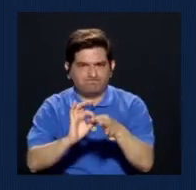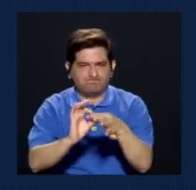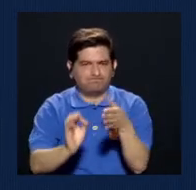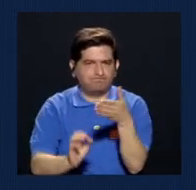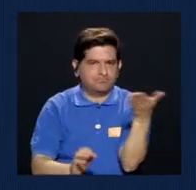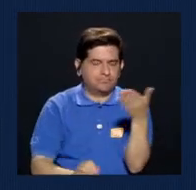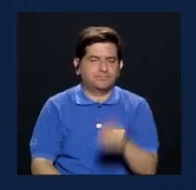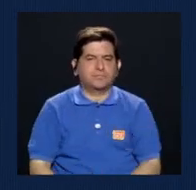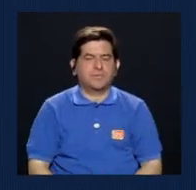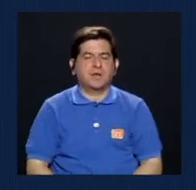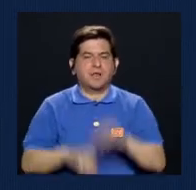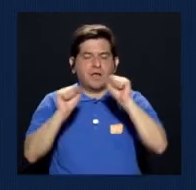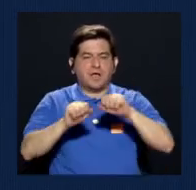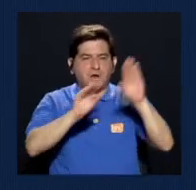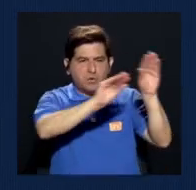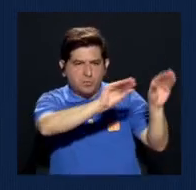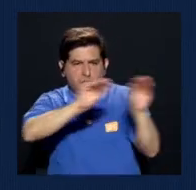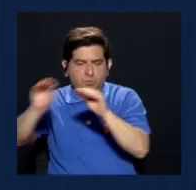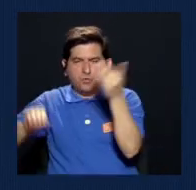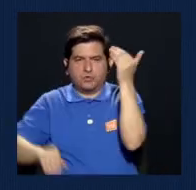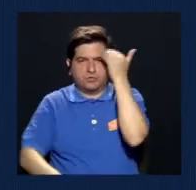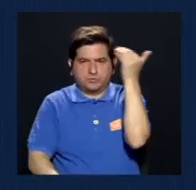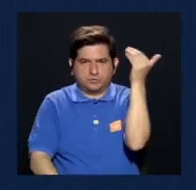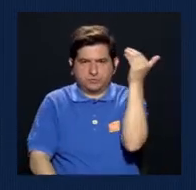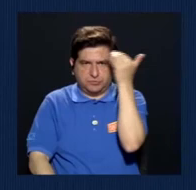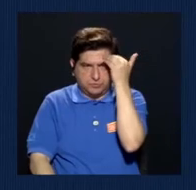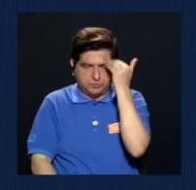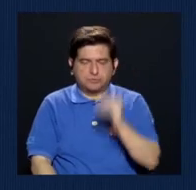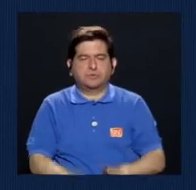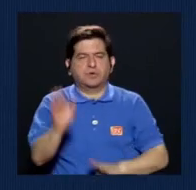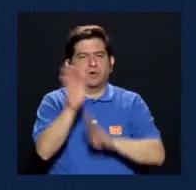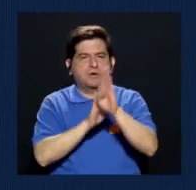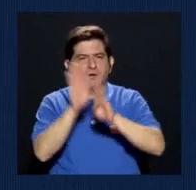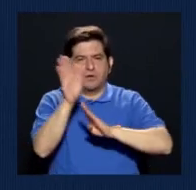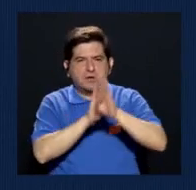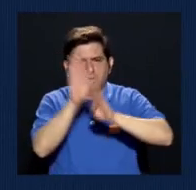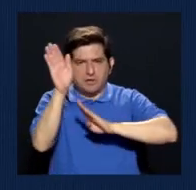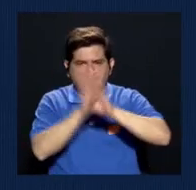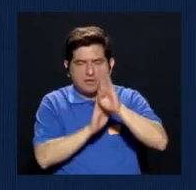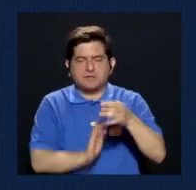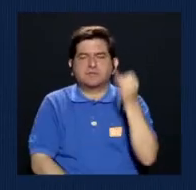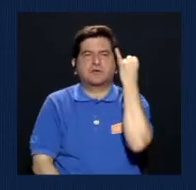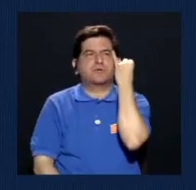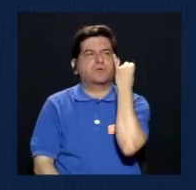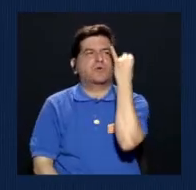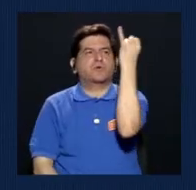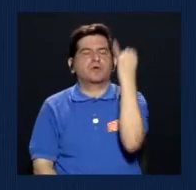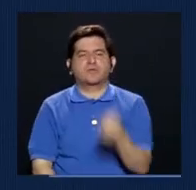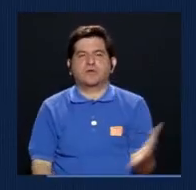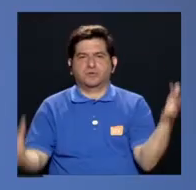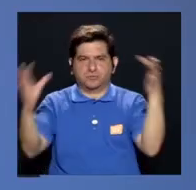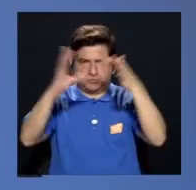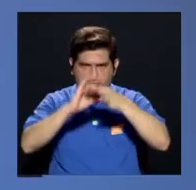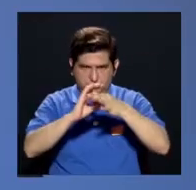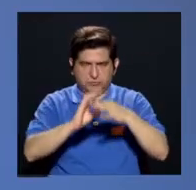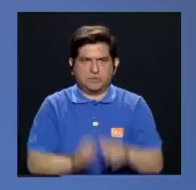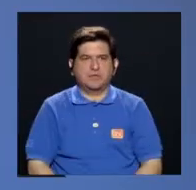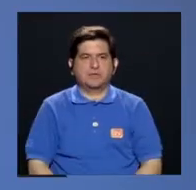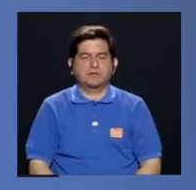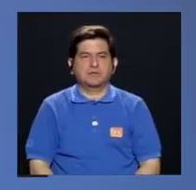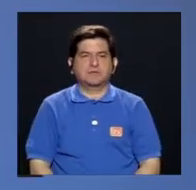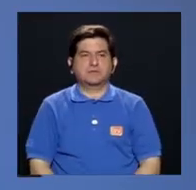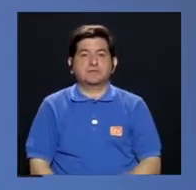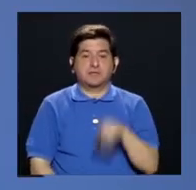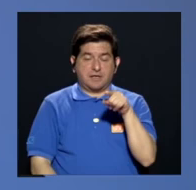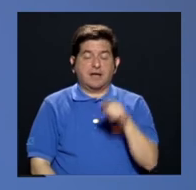con la transferencia de conocimiento y el desarrollo de iniciativas conjuntas,